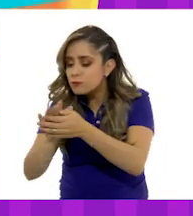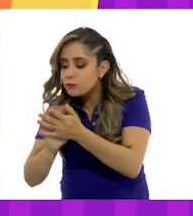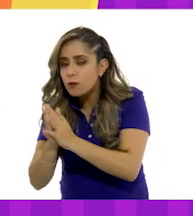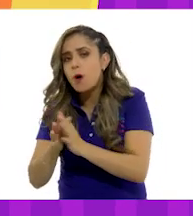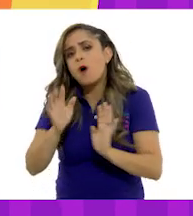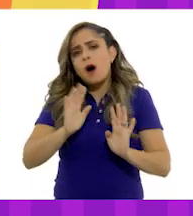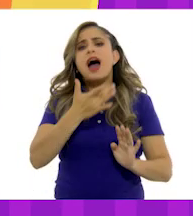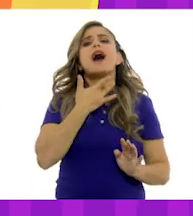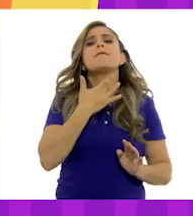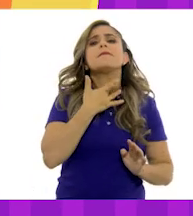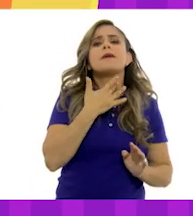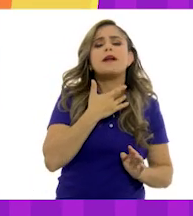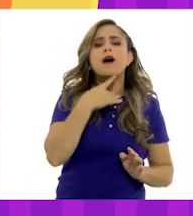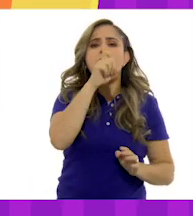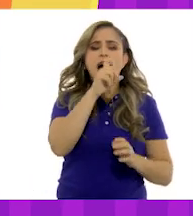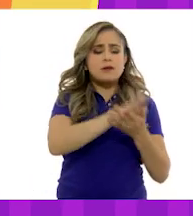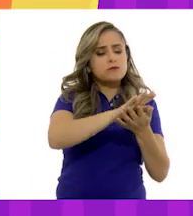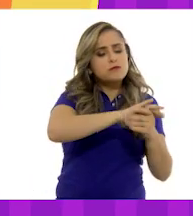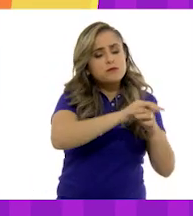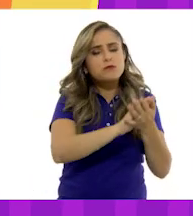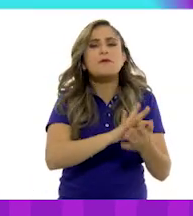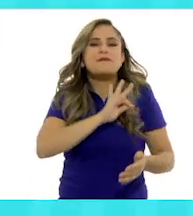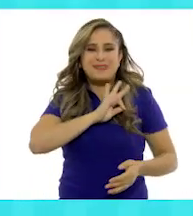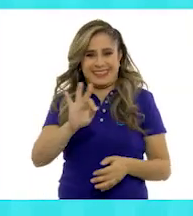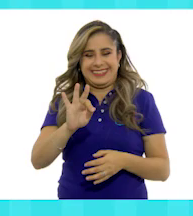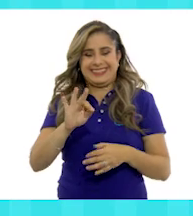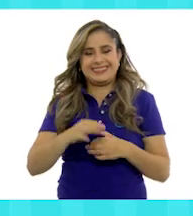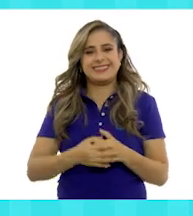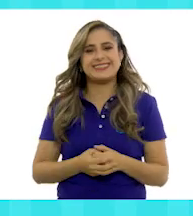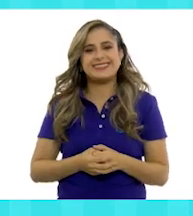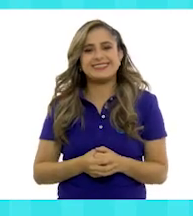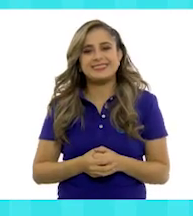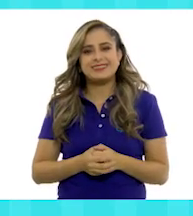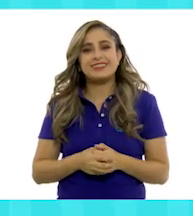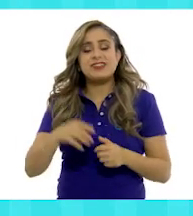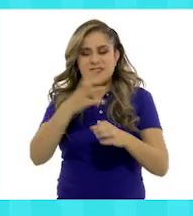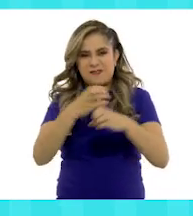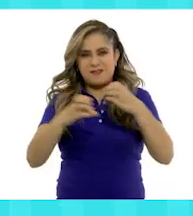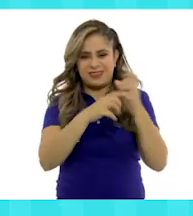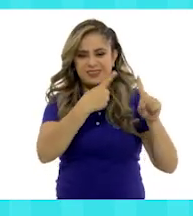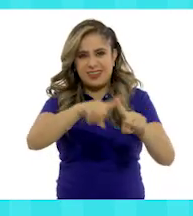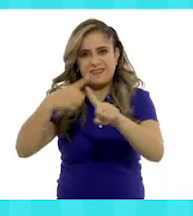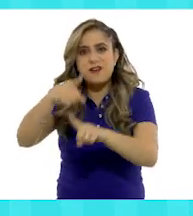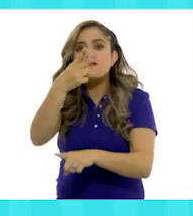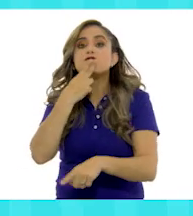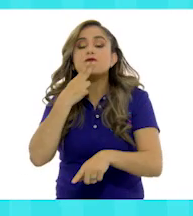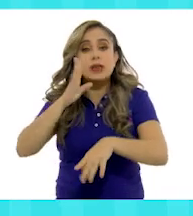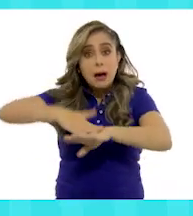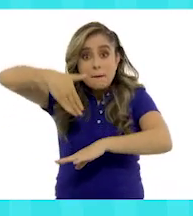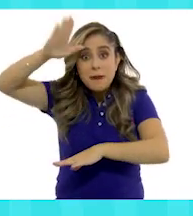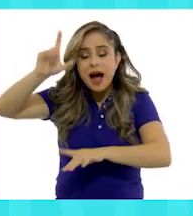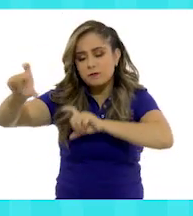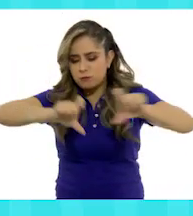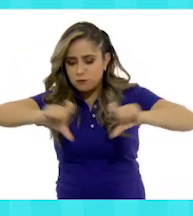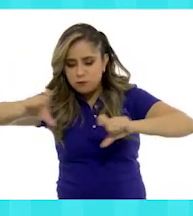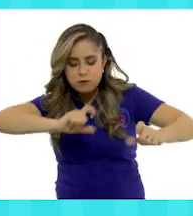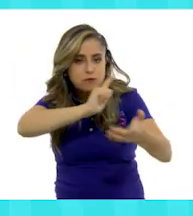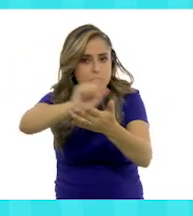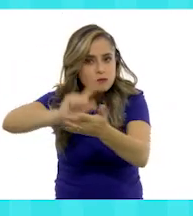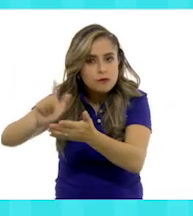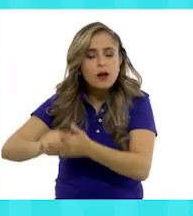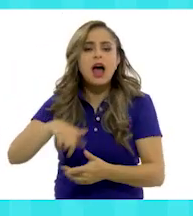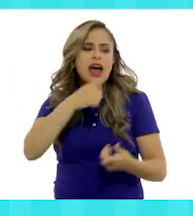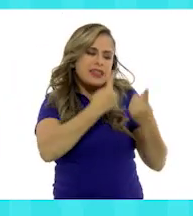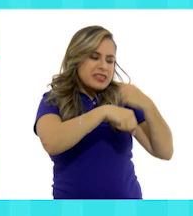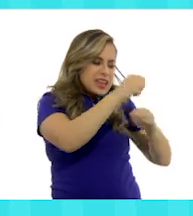aplica desinfectante a base de agua y alcohol. Desinfecta las superficies de los objetos que más utilizas. También